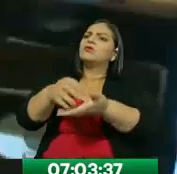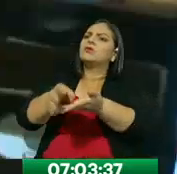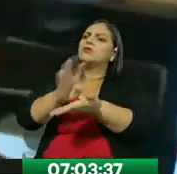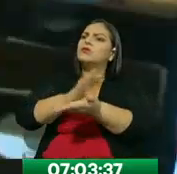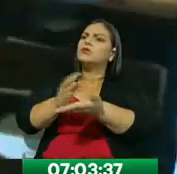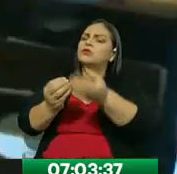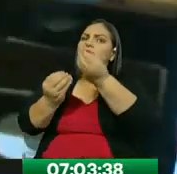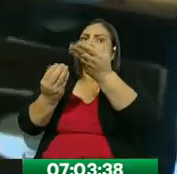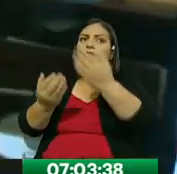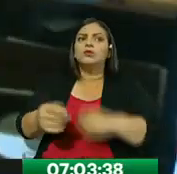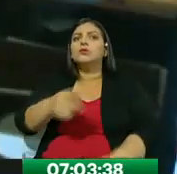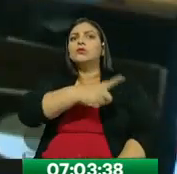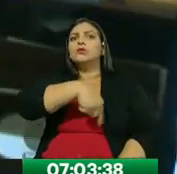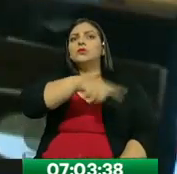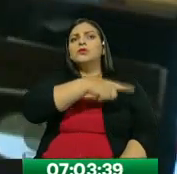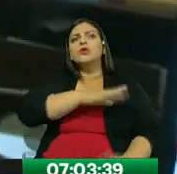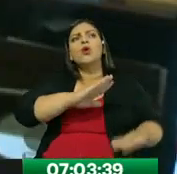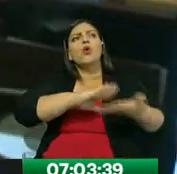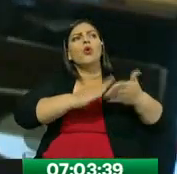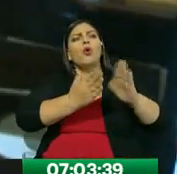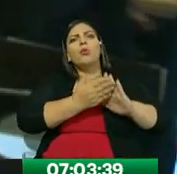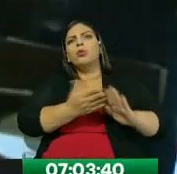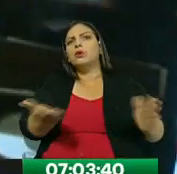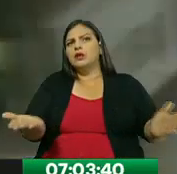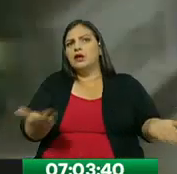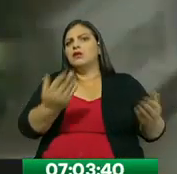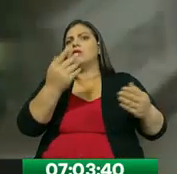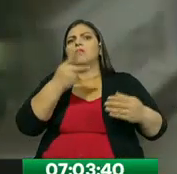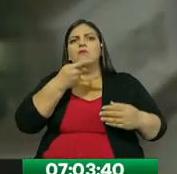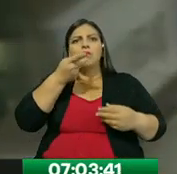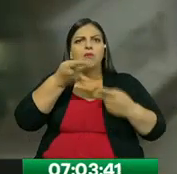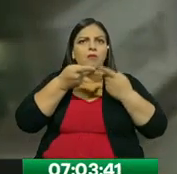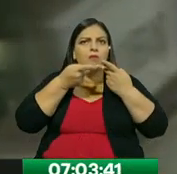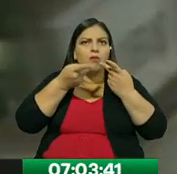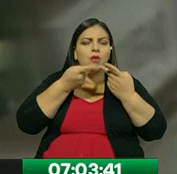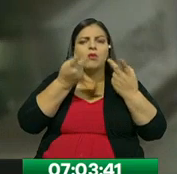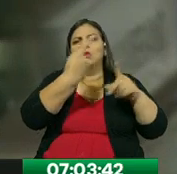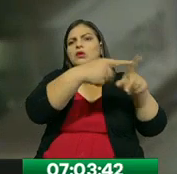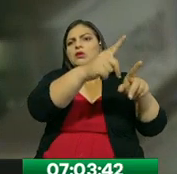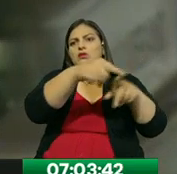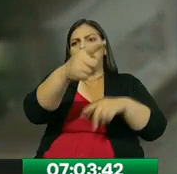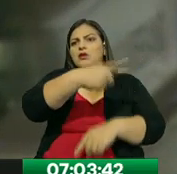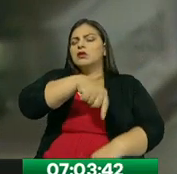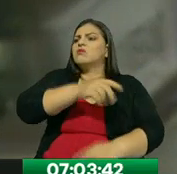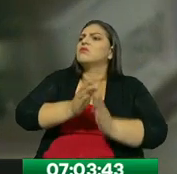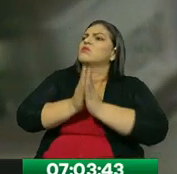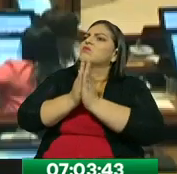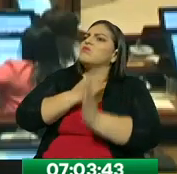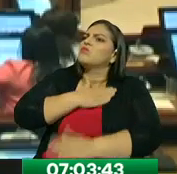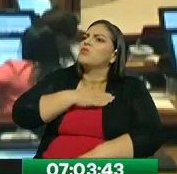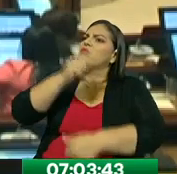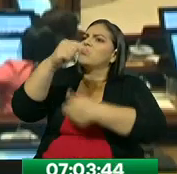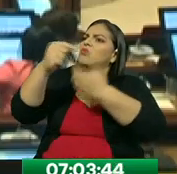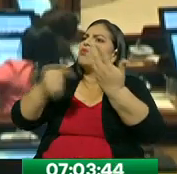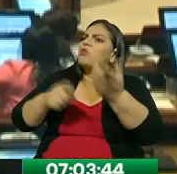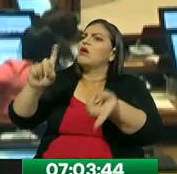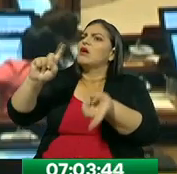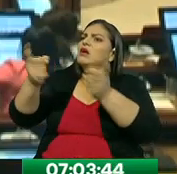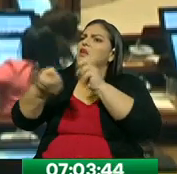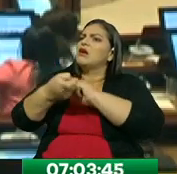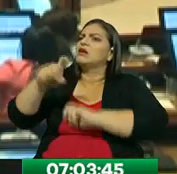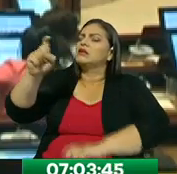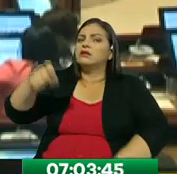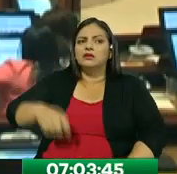nacionalidades. Durante la votación también existieron 25 votos negativos, su gran mayoría de la bancada de la Revolución Ciudadana, quienes aseguraban que existe